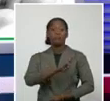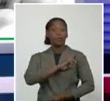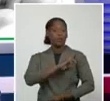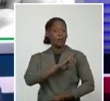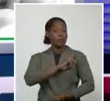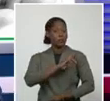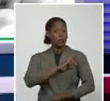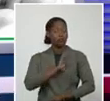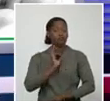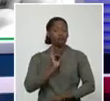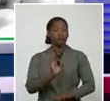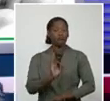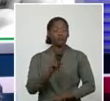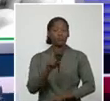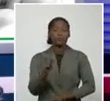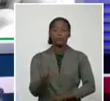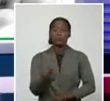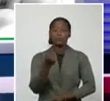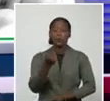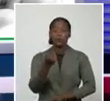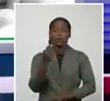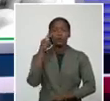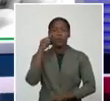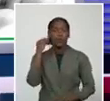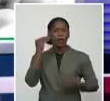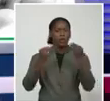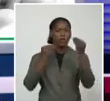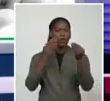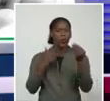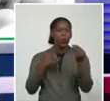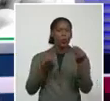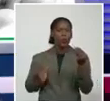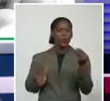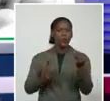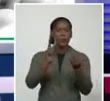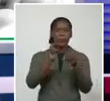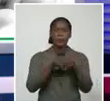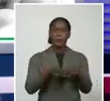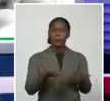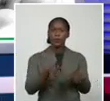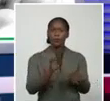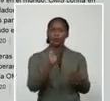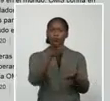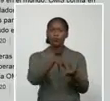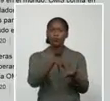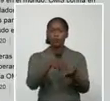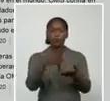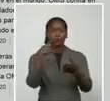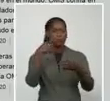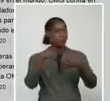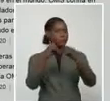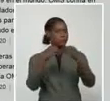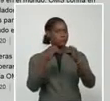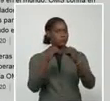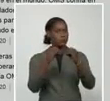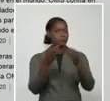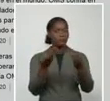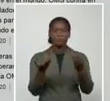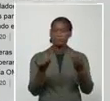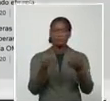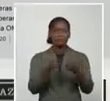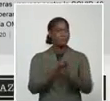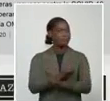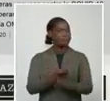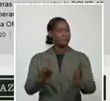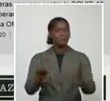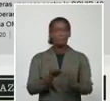había defendido justamente era el hallazgo del virus SARS-CoV-2 en un laboratorio. Pues no, la Organización Mundial de la Salud